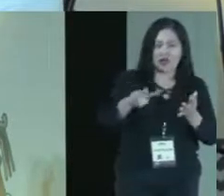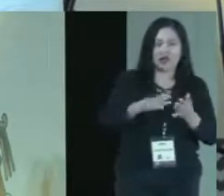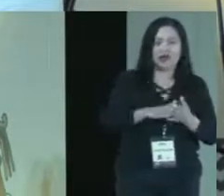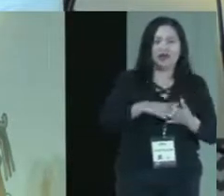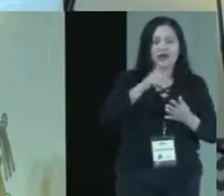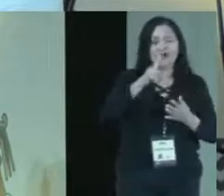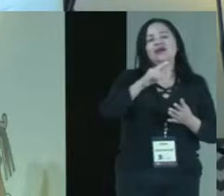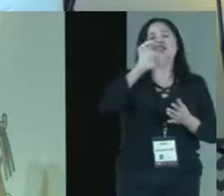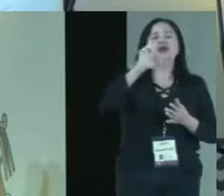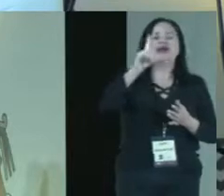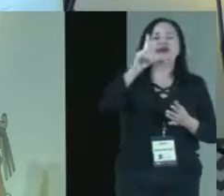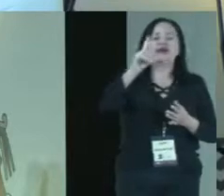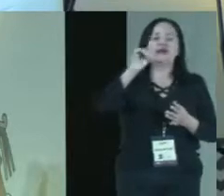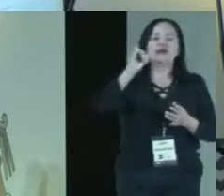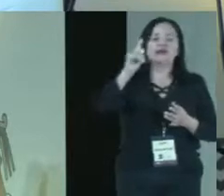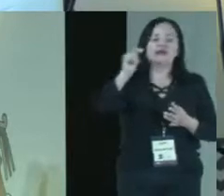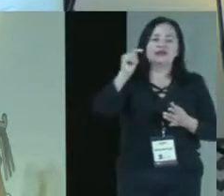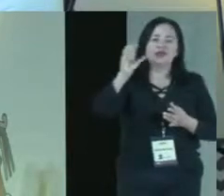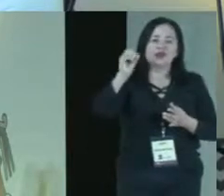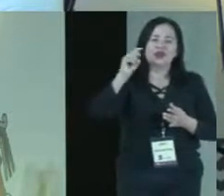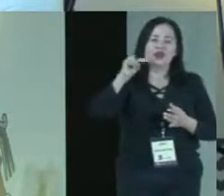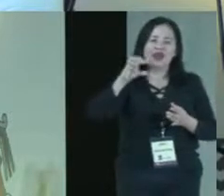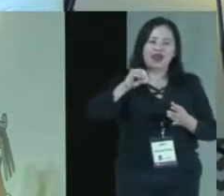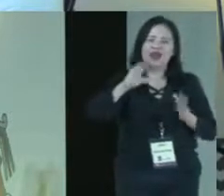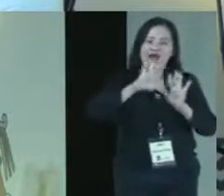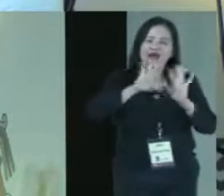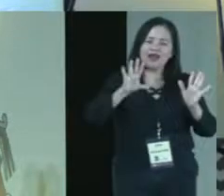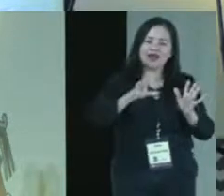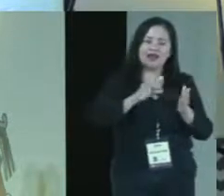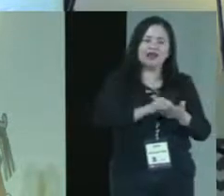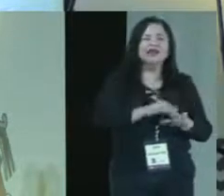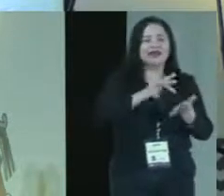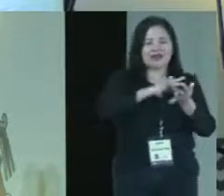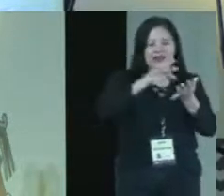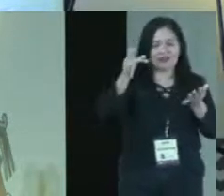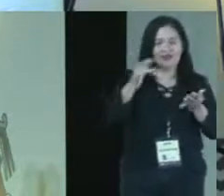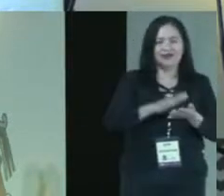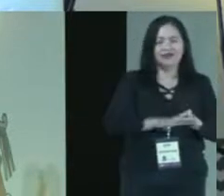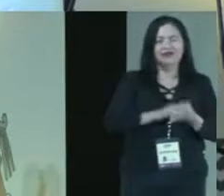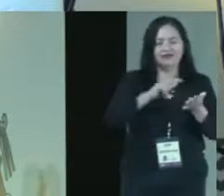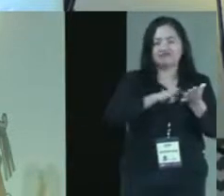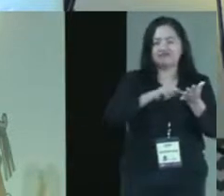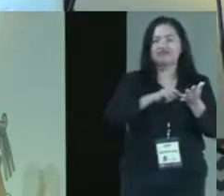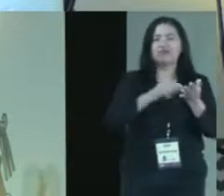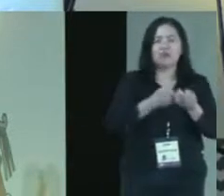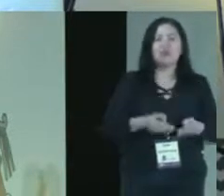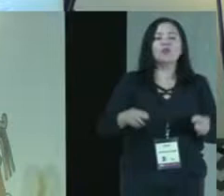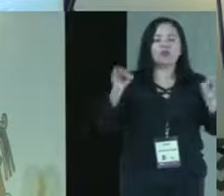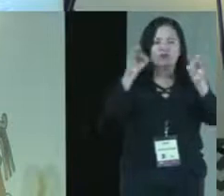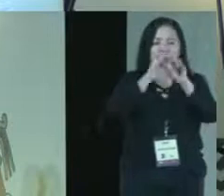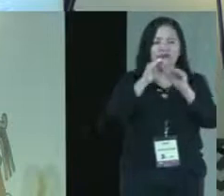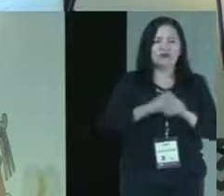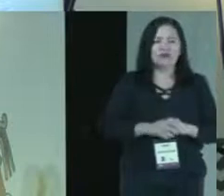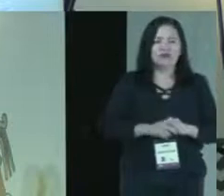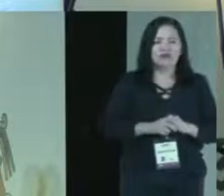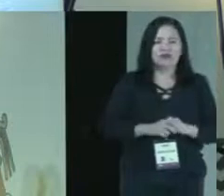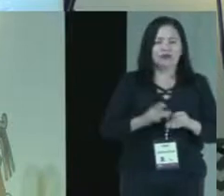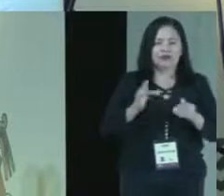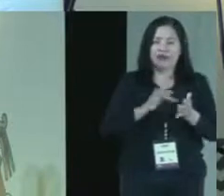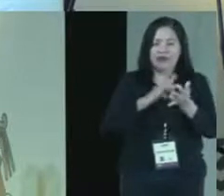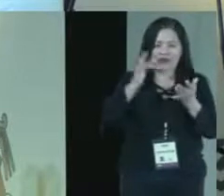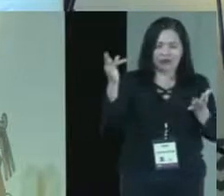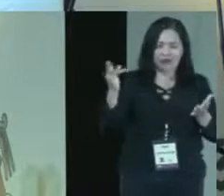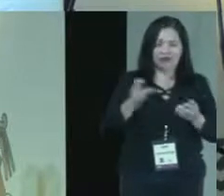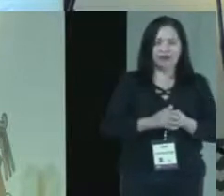acoger este libro, que realmente es importante y me encargaré de subrayarlo. Gracias, Saúl,